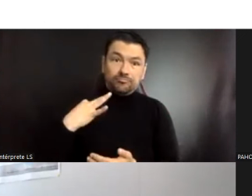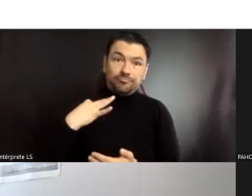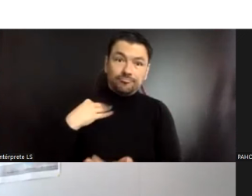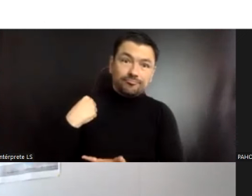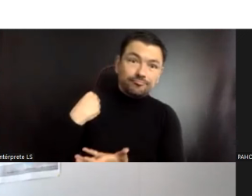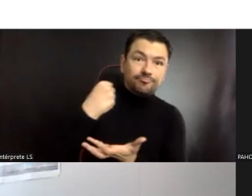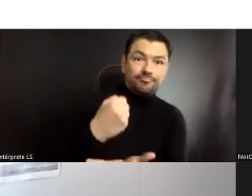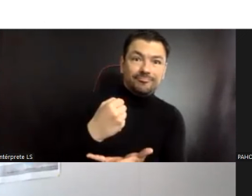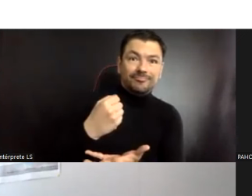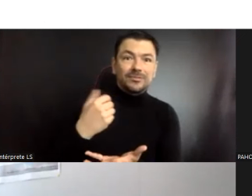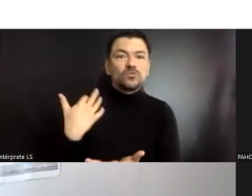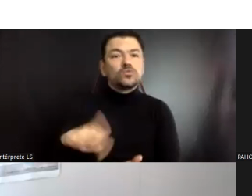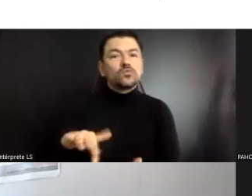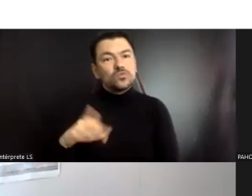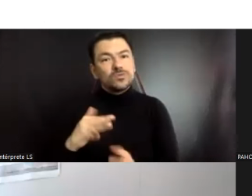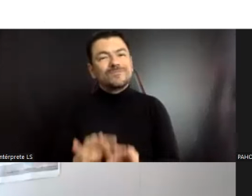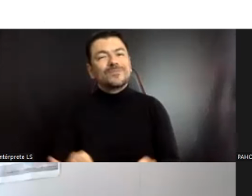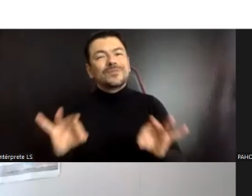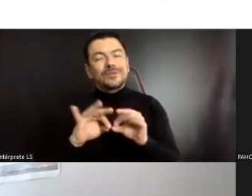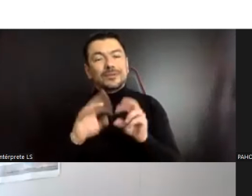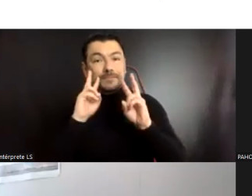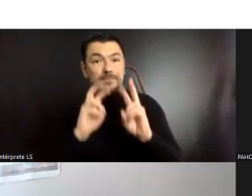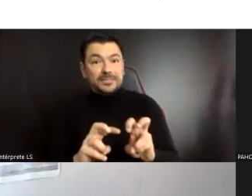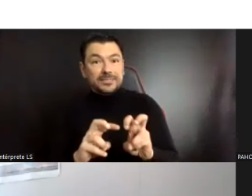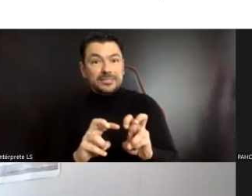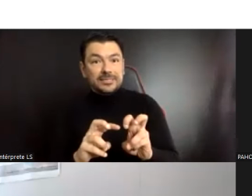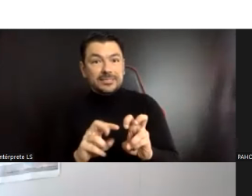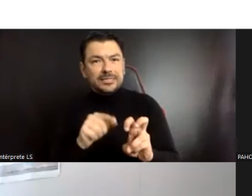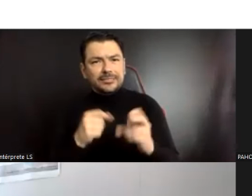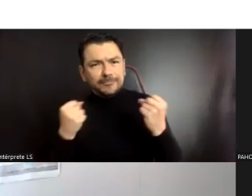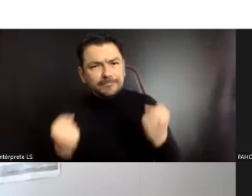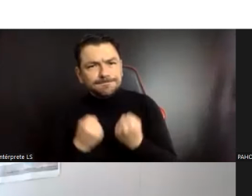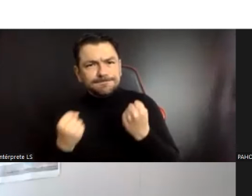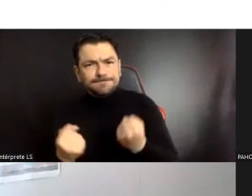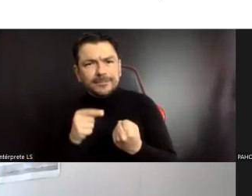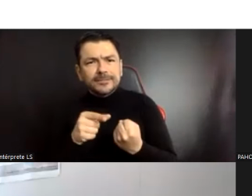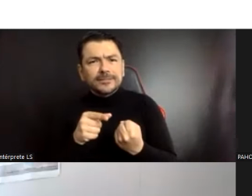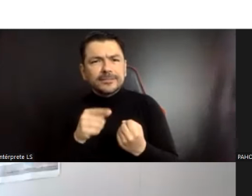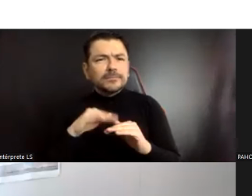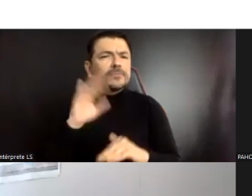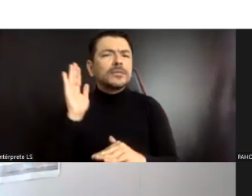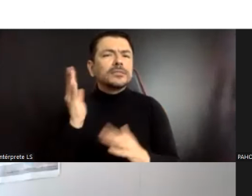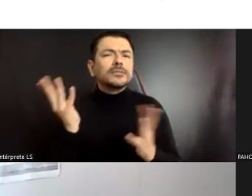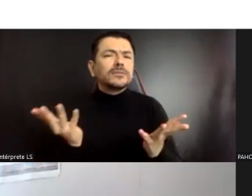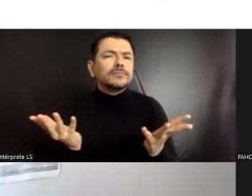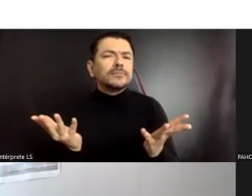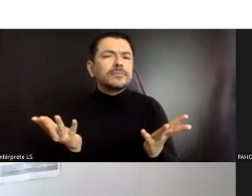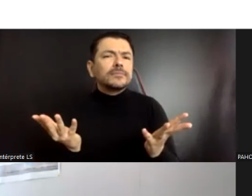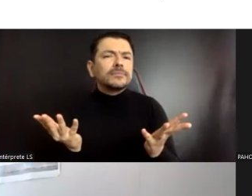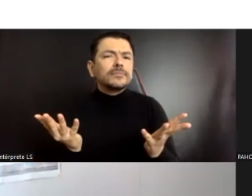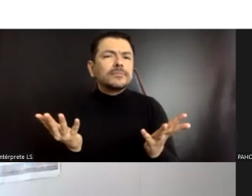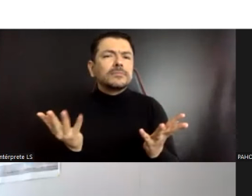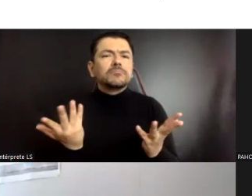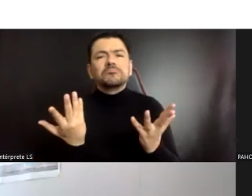necesitan cruzar estas prácticas de política, creando becas dentro de la